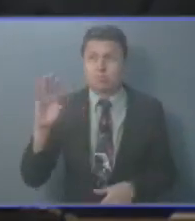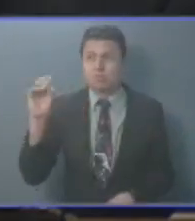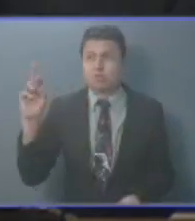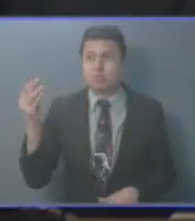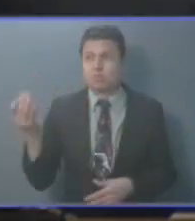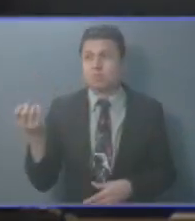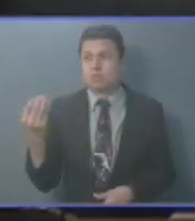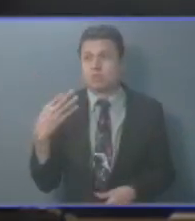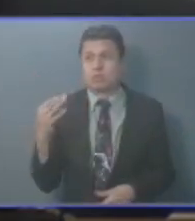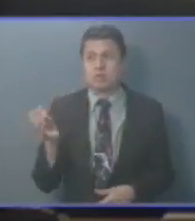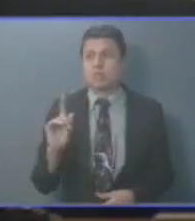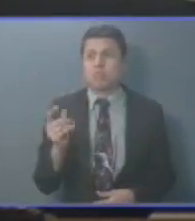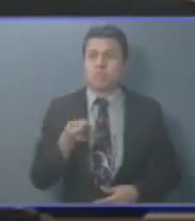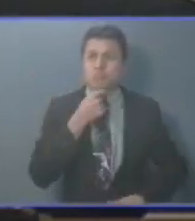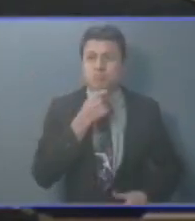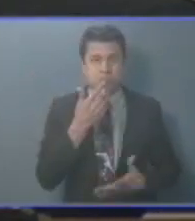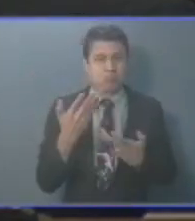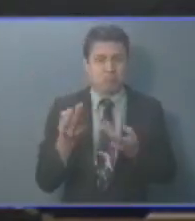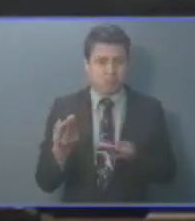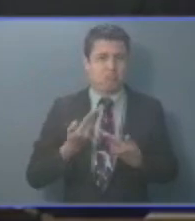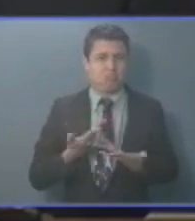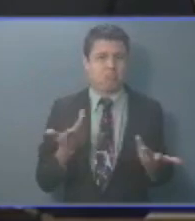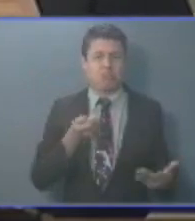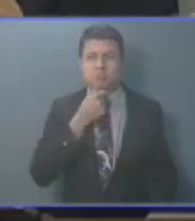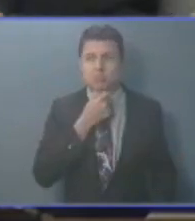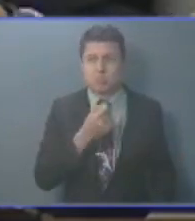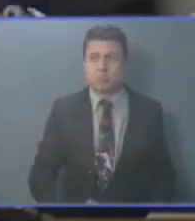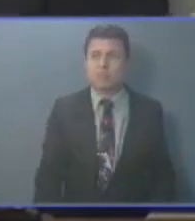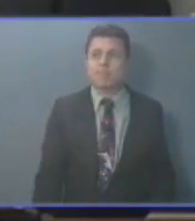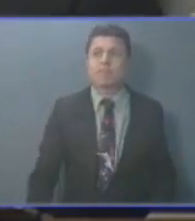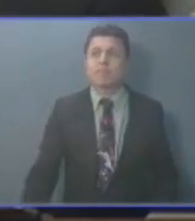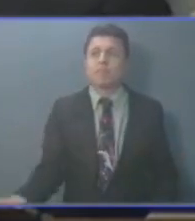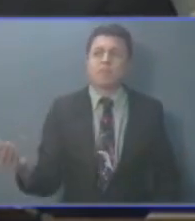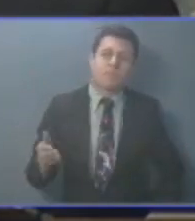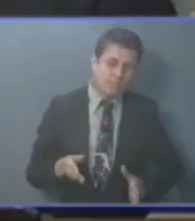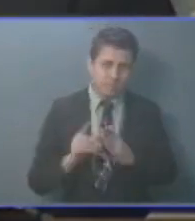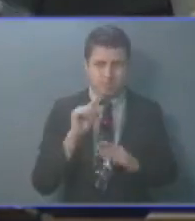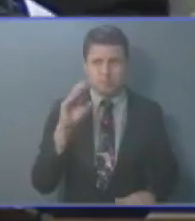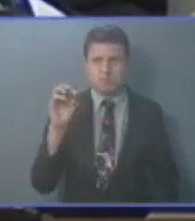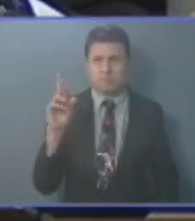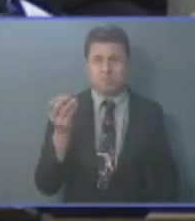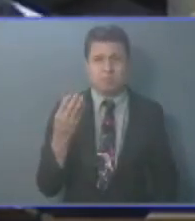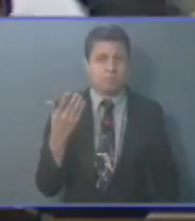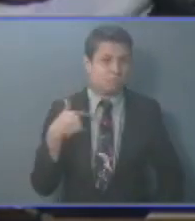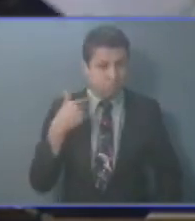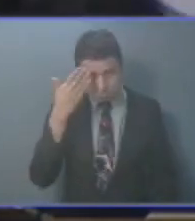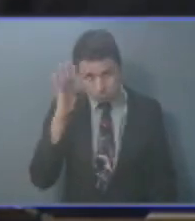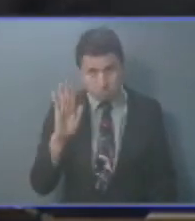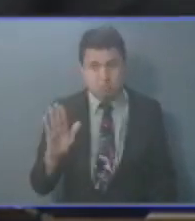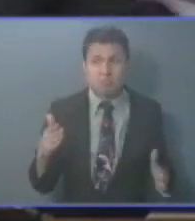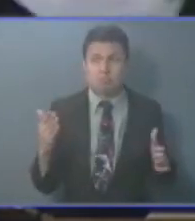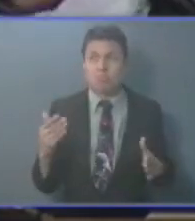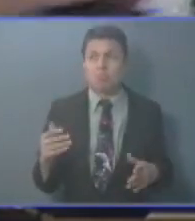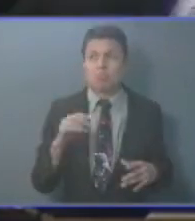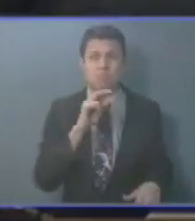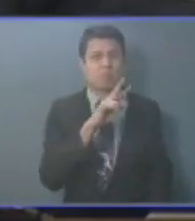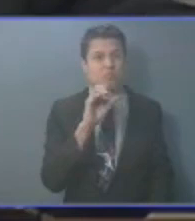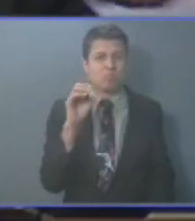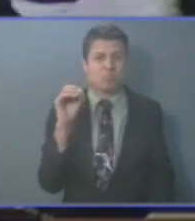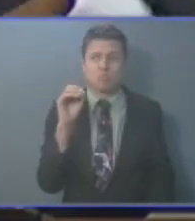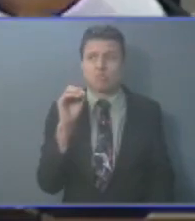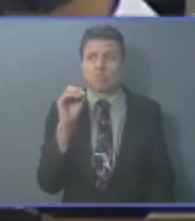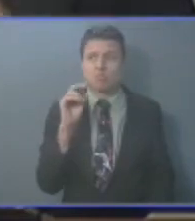quieren dar la información. La Corte de Cuentas nos ha dicho, mire, fíjese que yo no sé cómo le entregaron